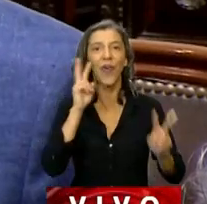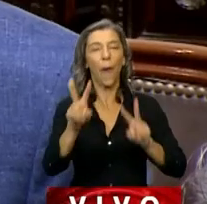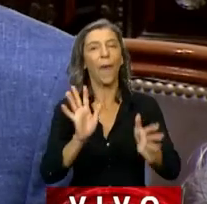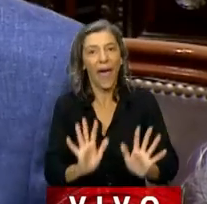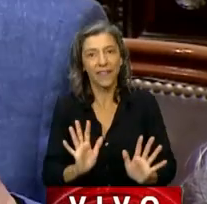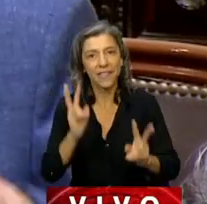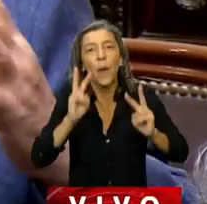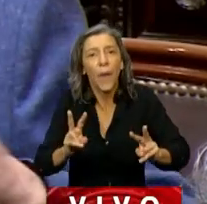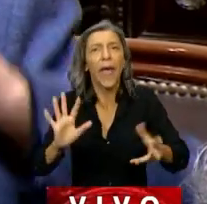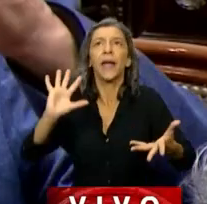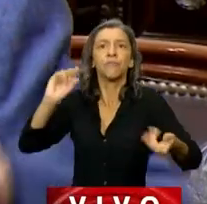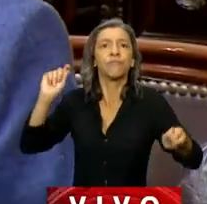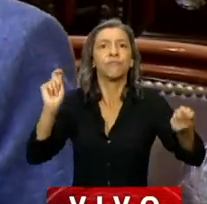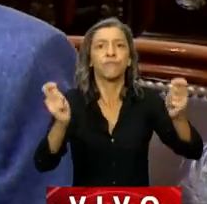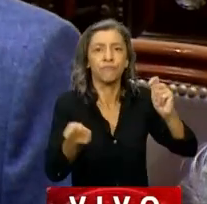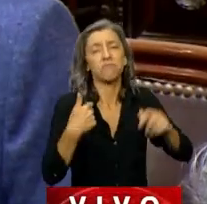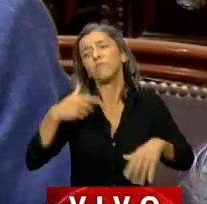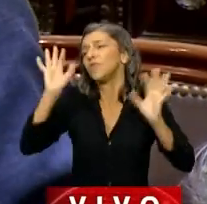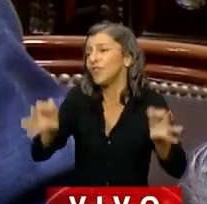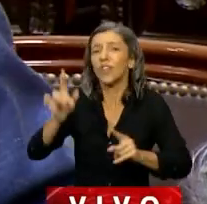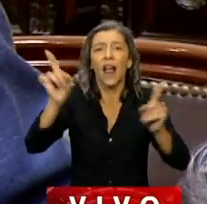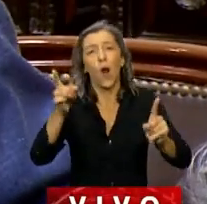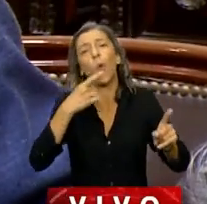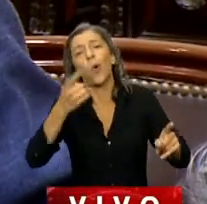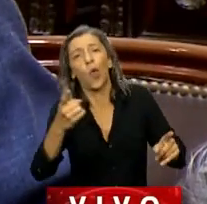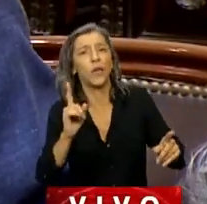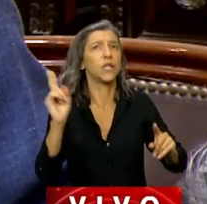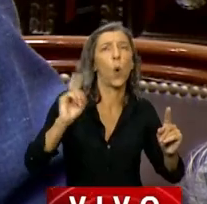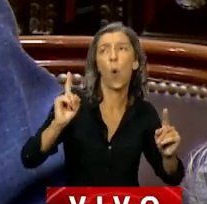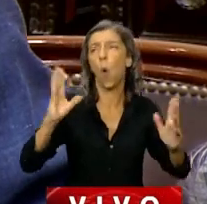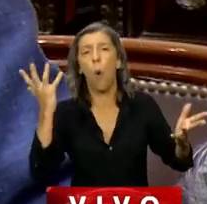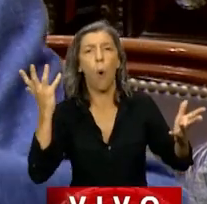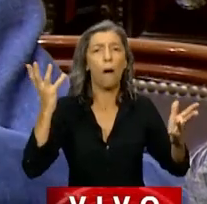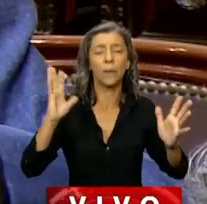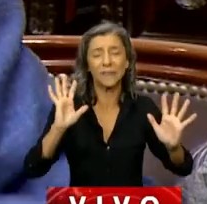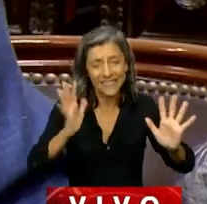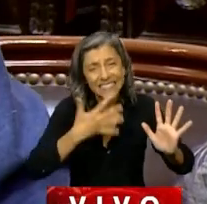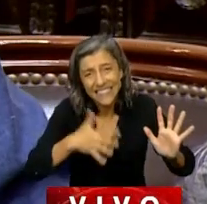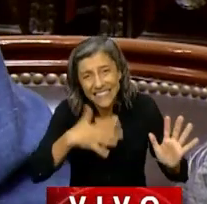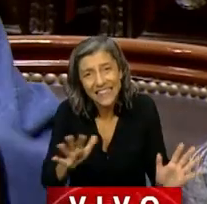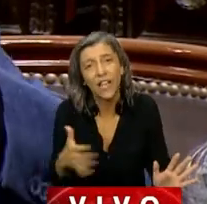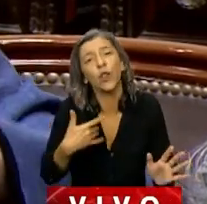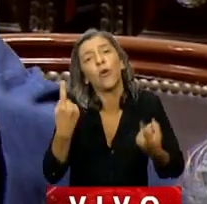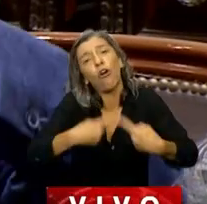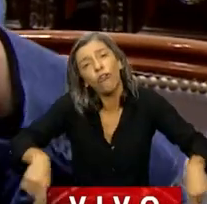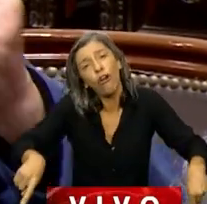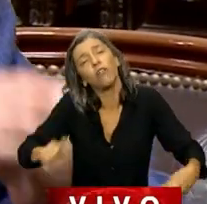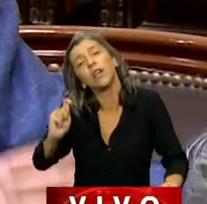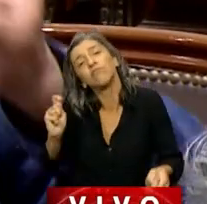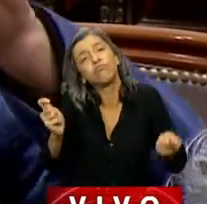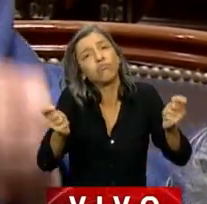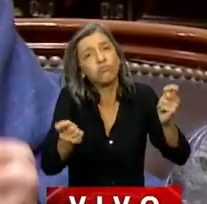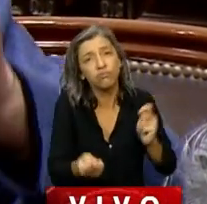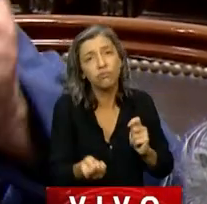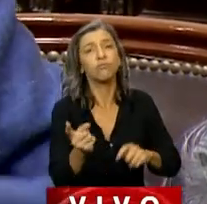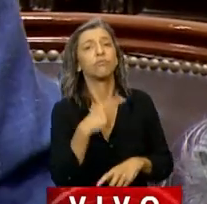que lo neguemos, más que sintamos algunos que le han quitado el discurso, la realidad es que se han aquietado las cosas y estamos ante la